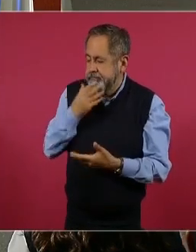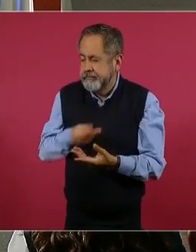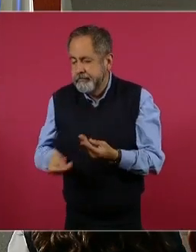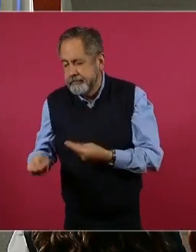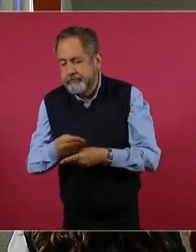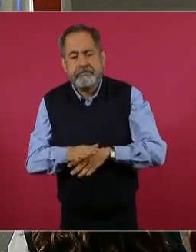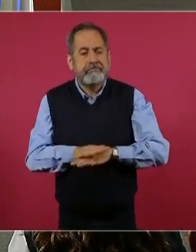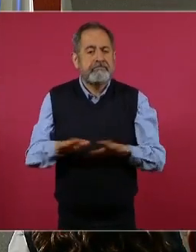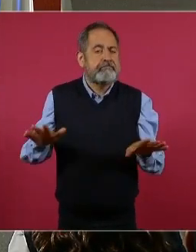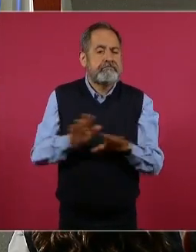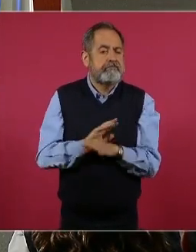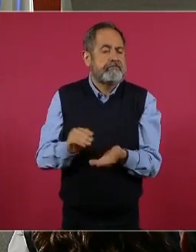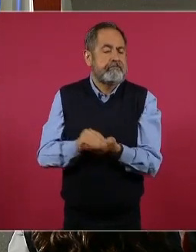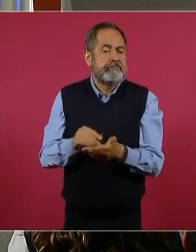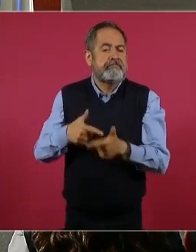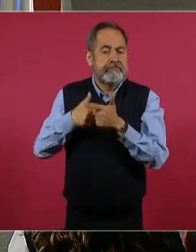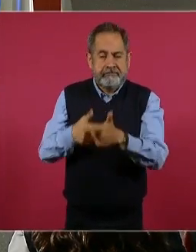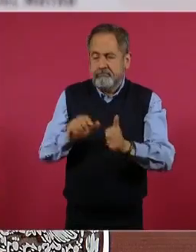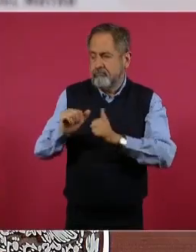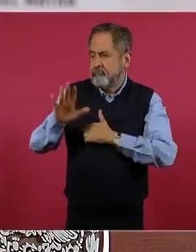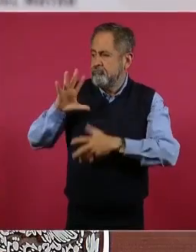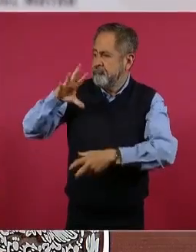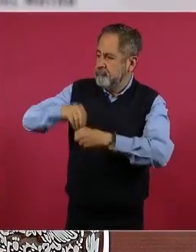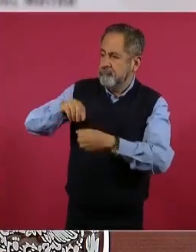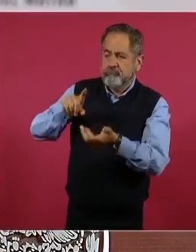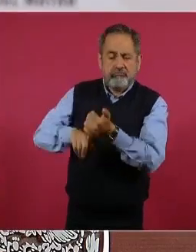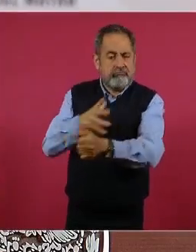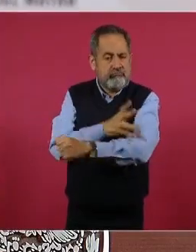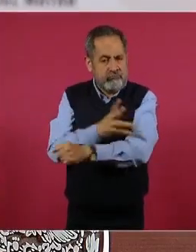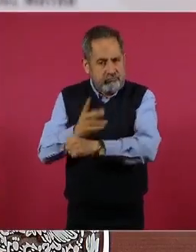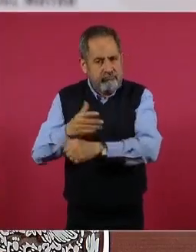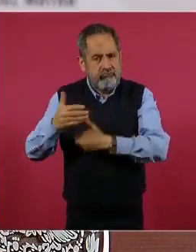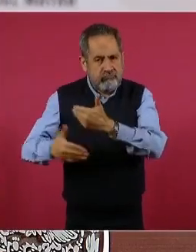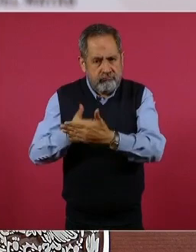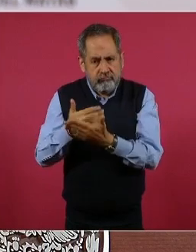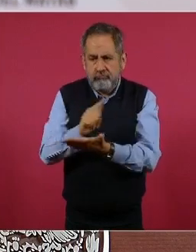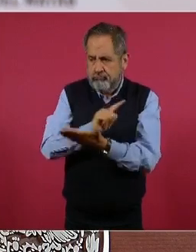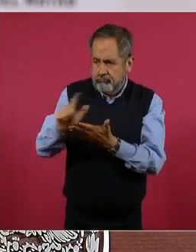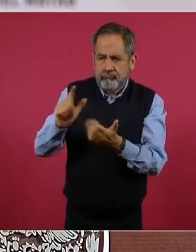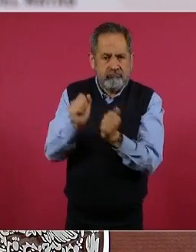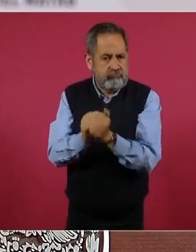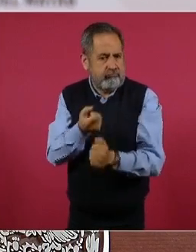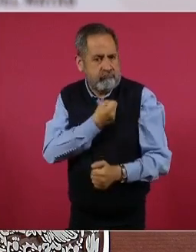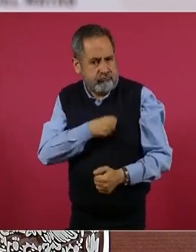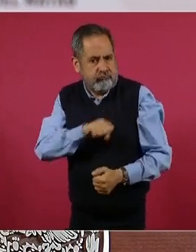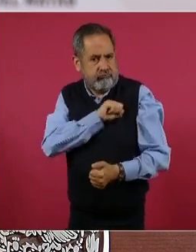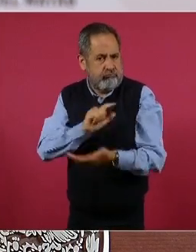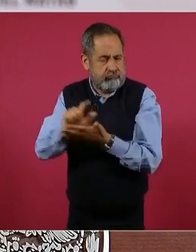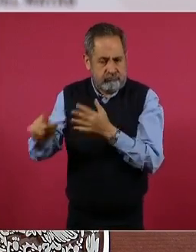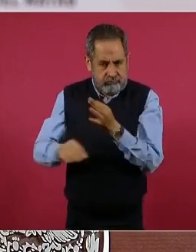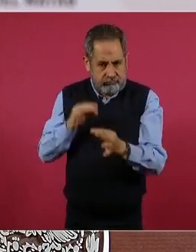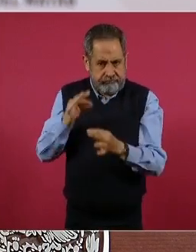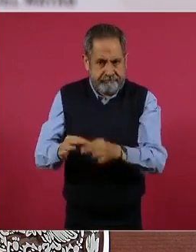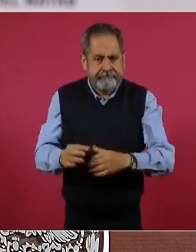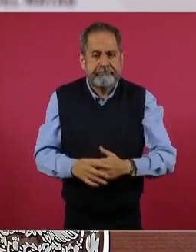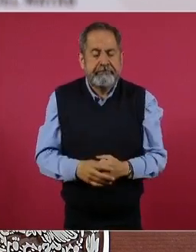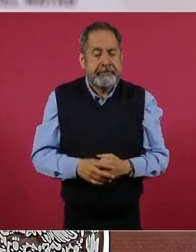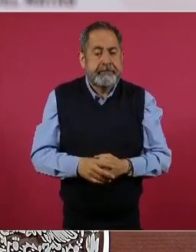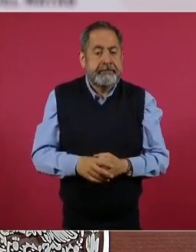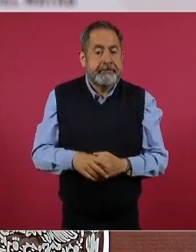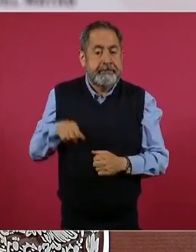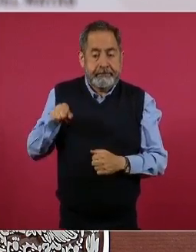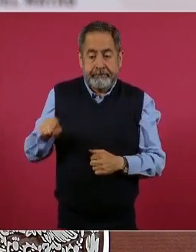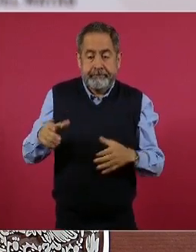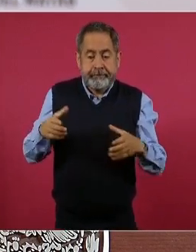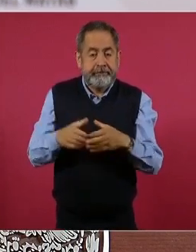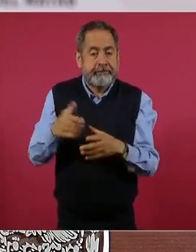sigue nuestros compromisos con la entera transparencia en los procesos sanitarios y regulatorios. El sector de medicamentos genéricos